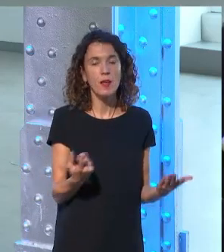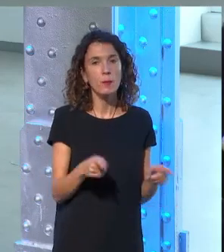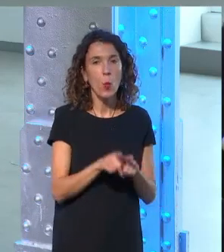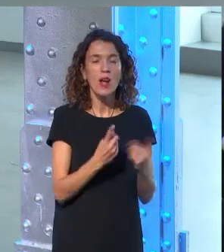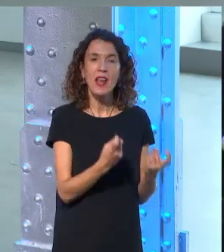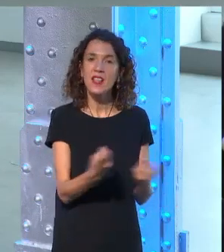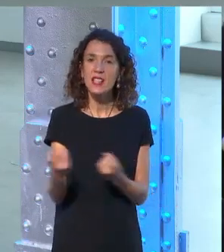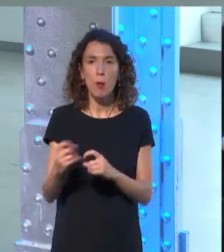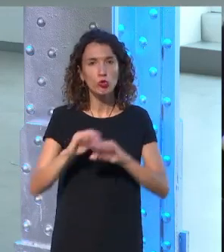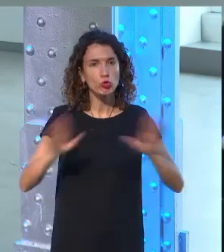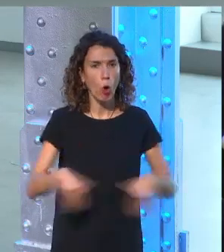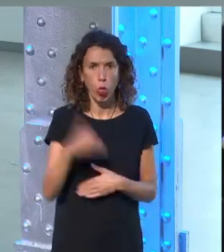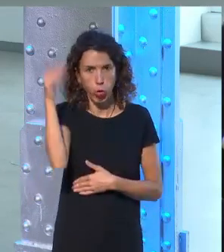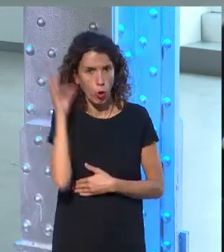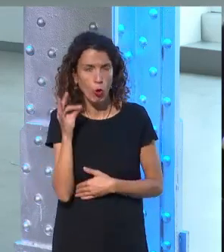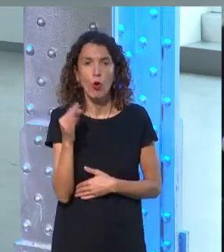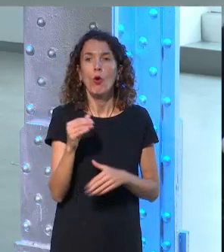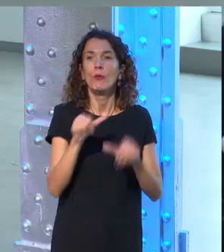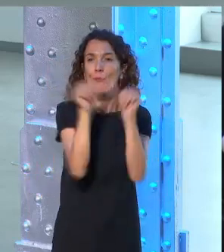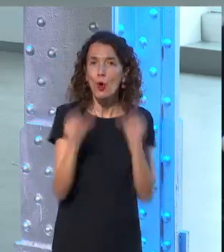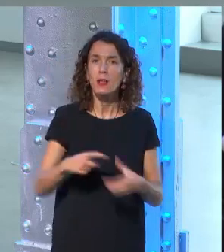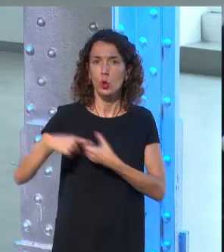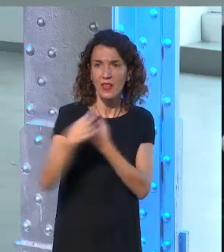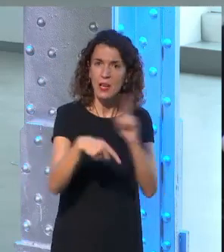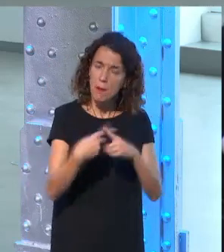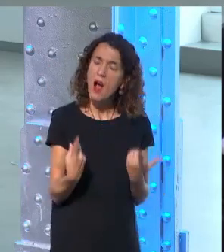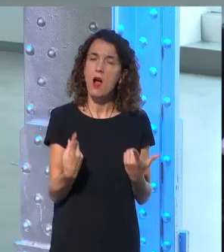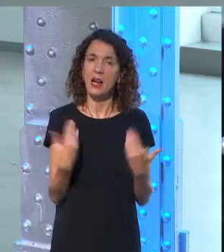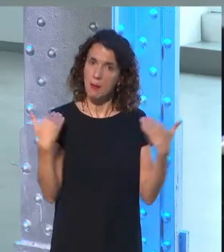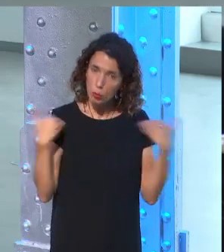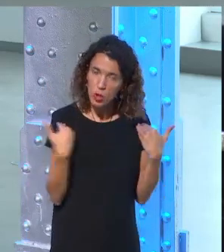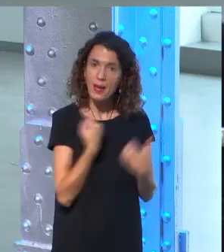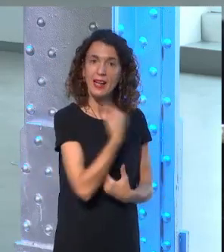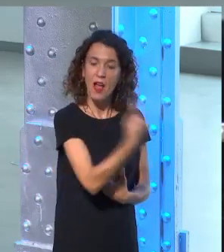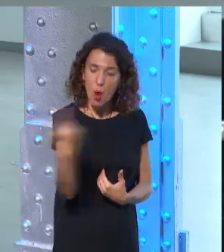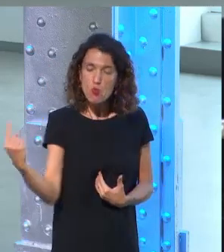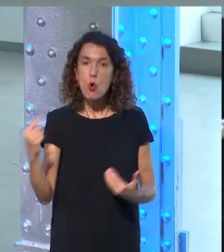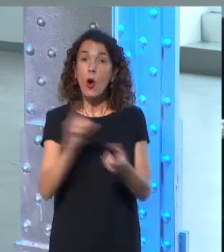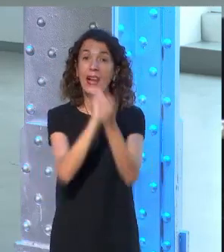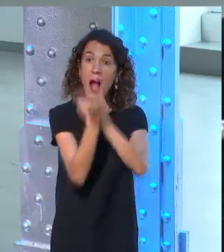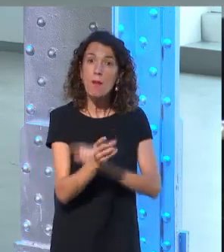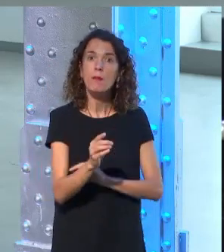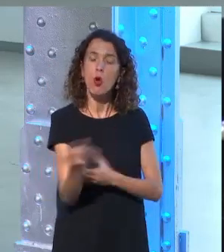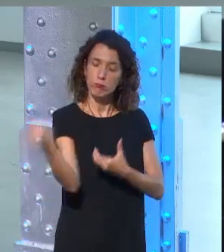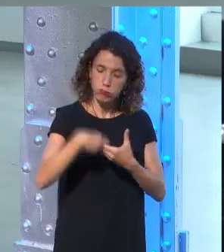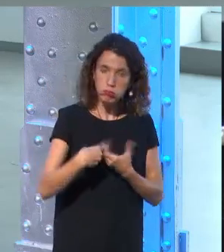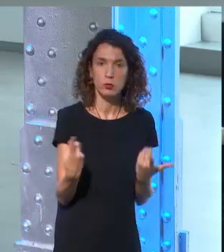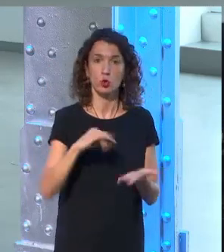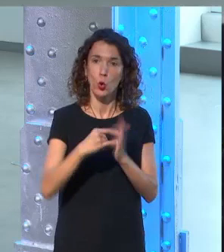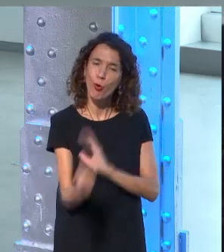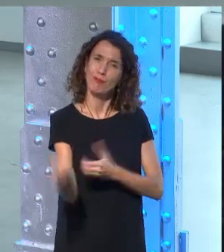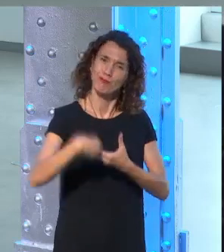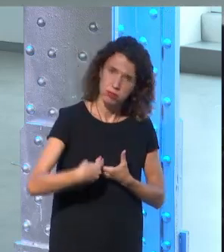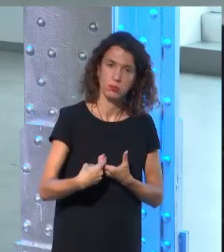Necesitamos que todos, ¿no?, de manera solidaria y de manera responsable, formemos parte del cambio, formemos parte de la solución. Y